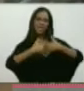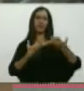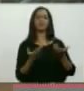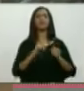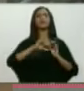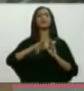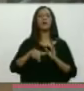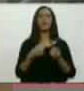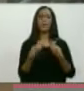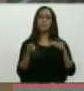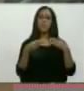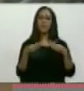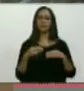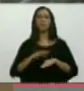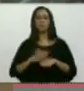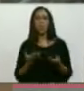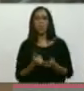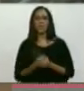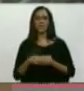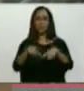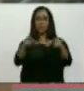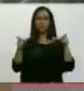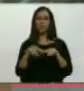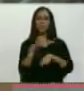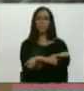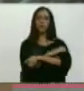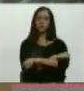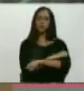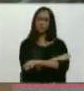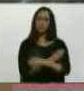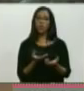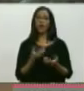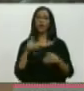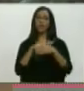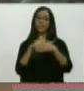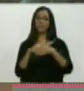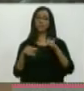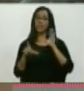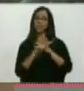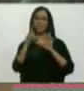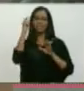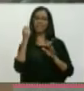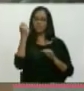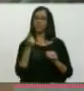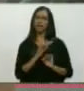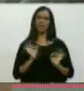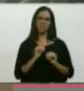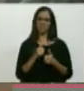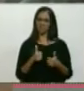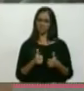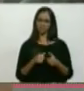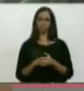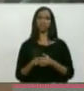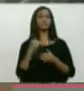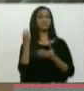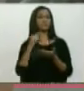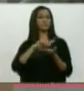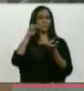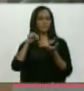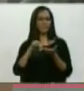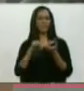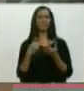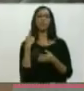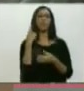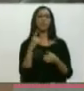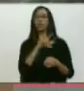de dineros públicos. Por eso el panorama para la oposición en las elecciones legislativas que se vienen no pinta nada bien. Miren, la asamblea es lo único